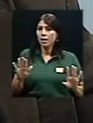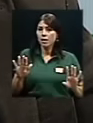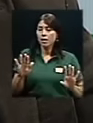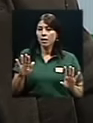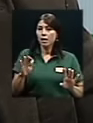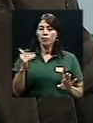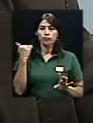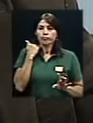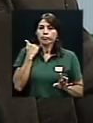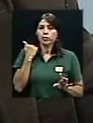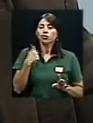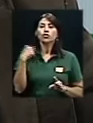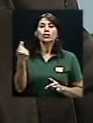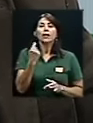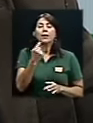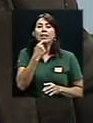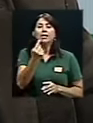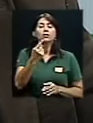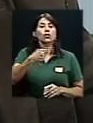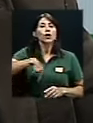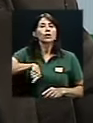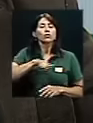he dicho que lo que estamos haciendo es poniendo